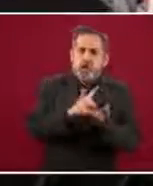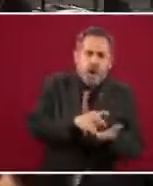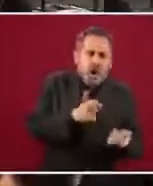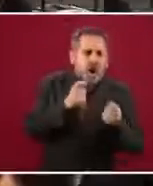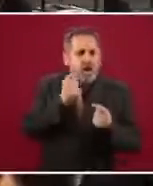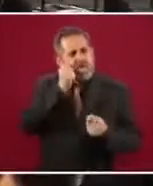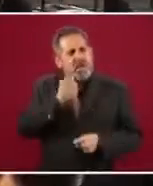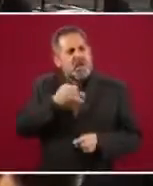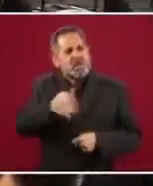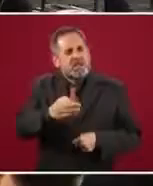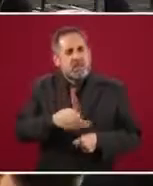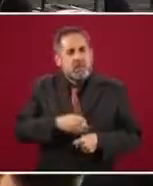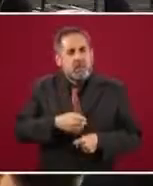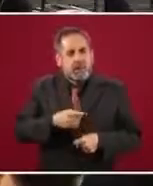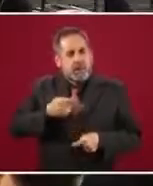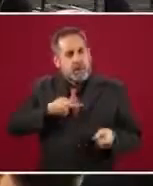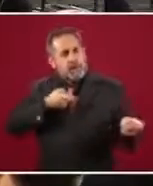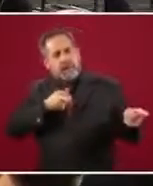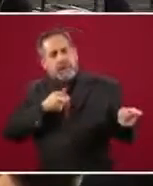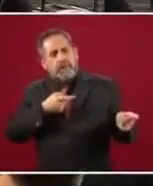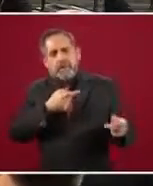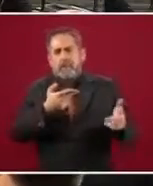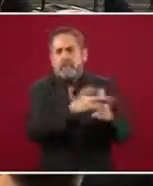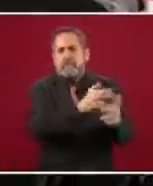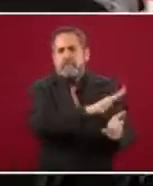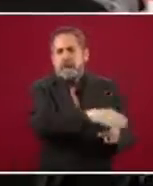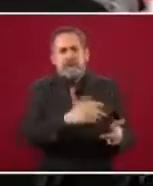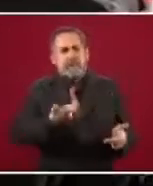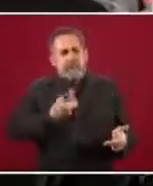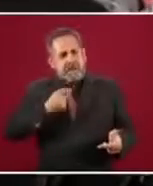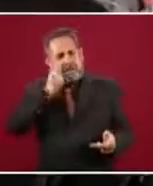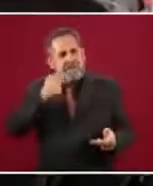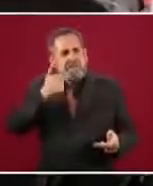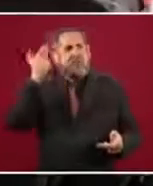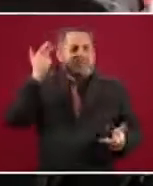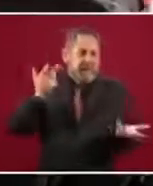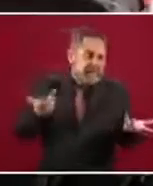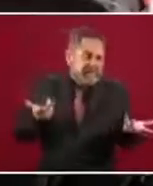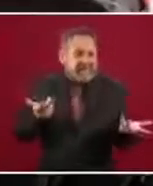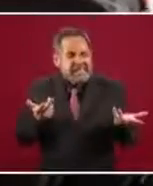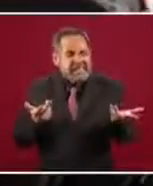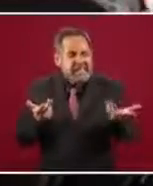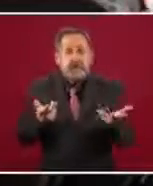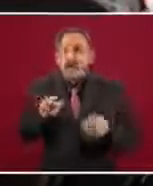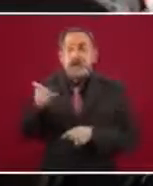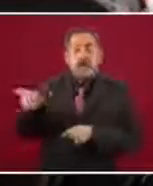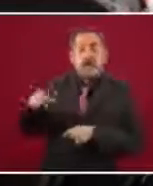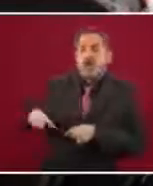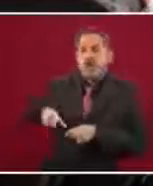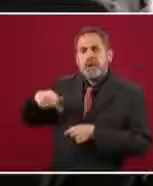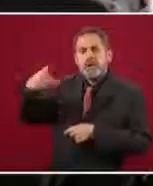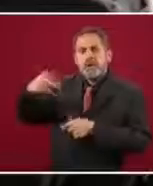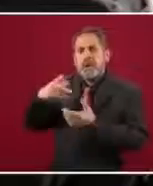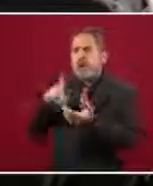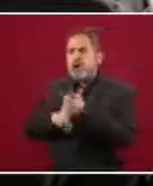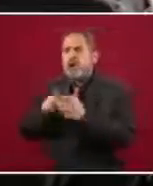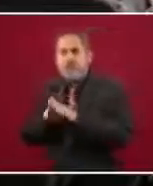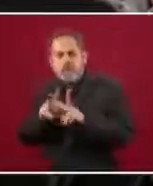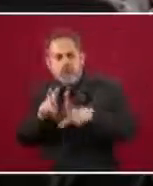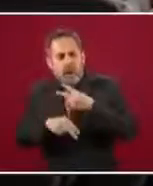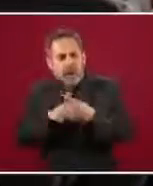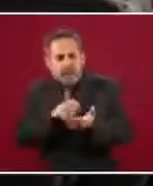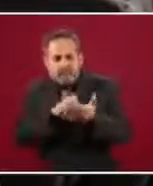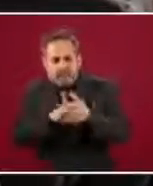índole. ¿Cuál es la campaña de su gobierno que va a implementar en ese sentido o si tiene contemplada una partida para ese tema?